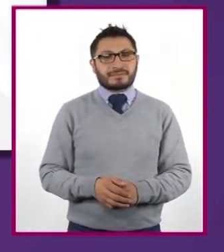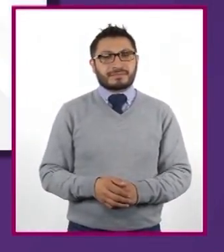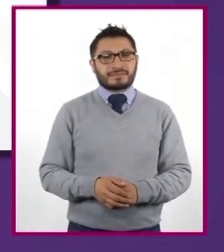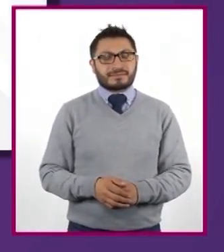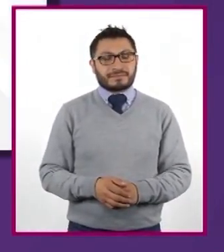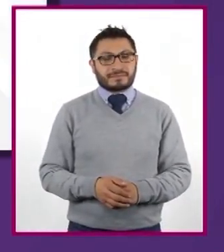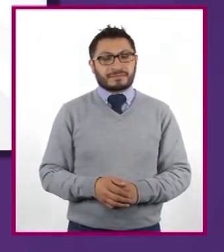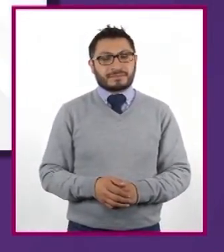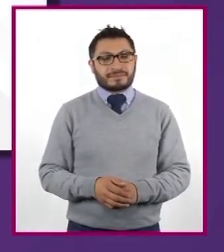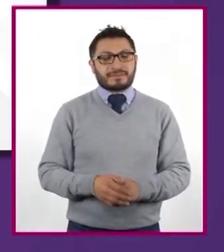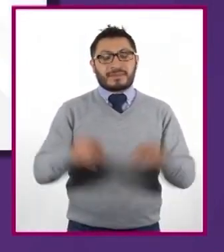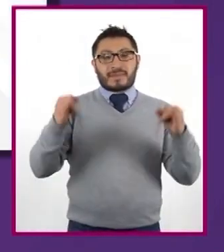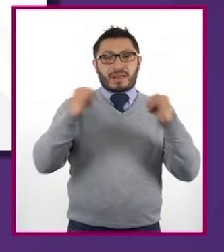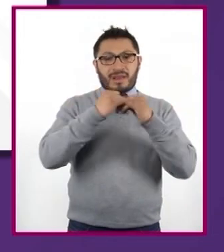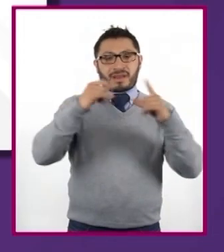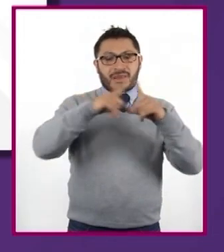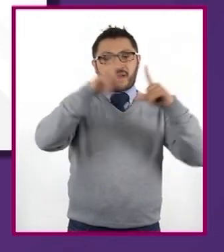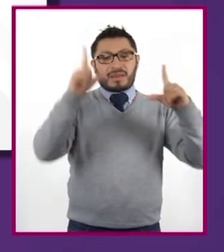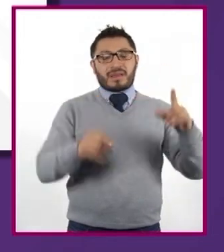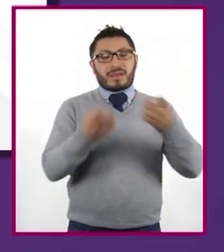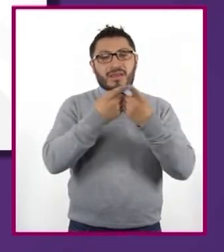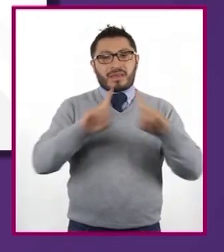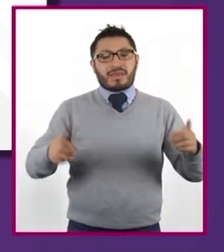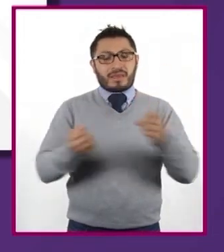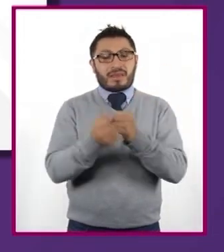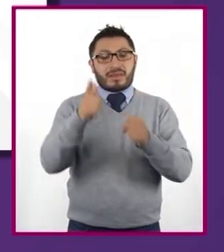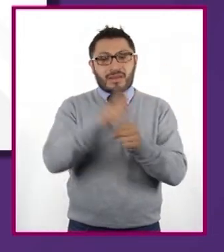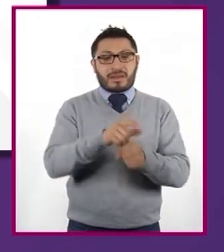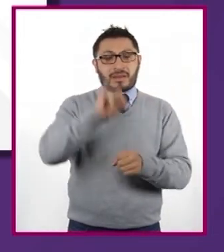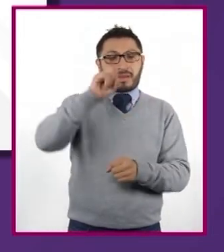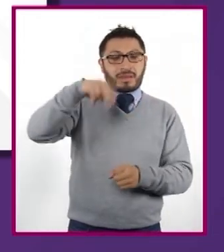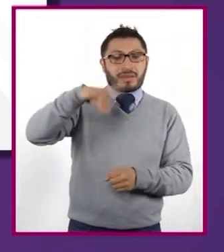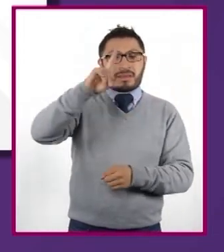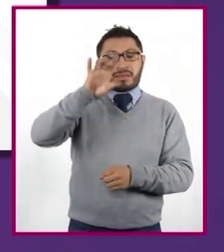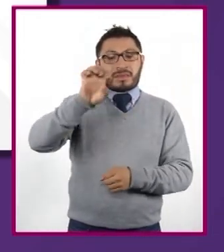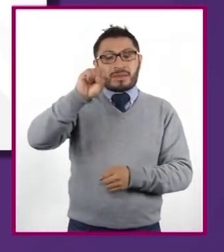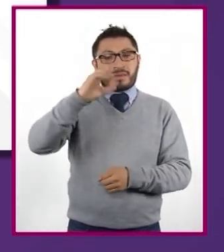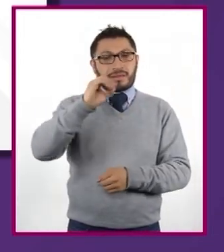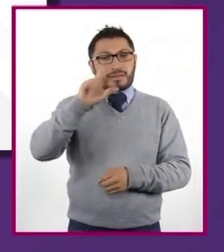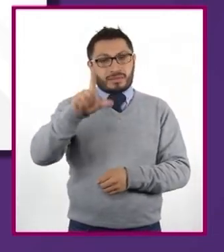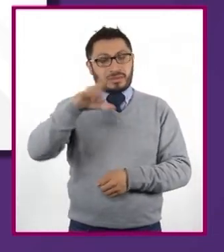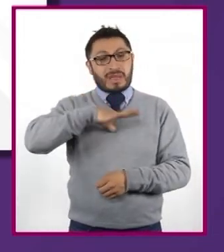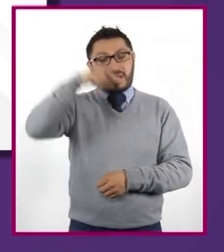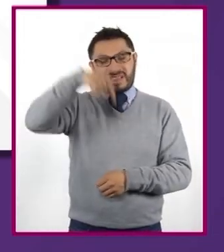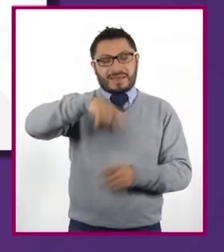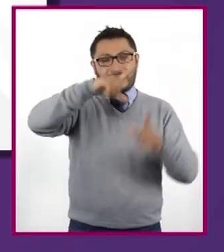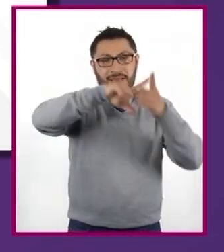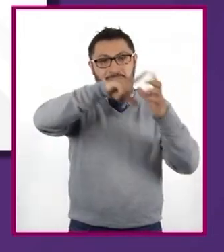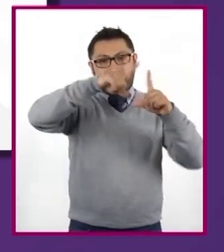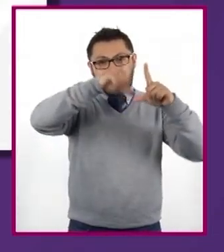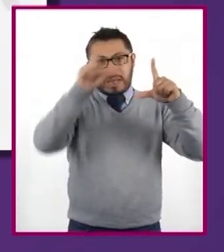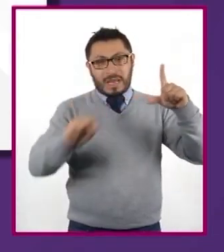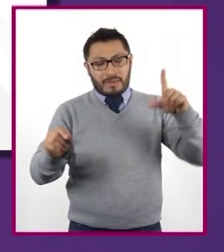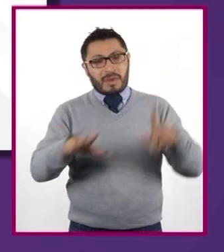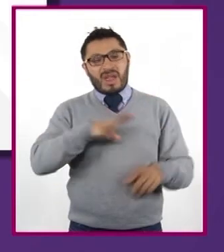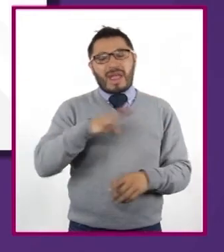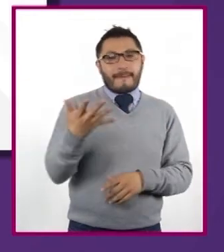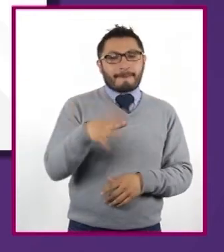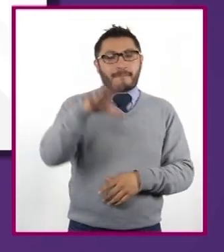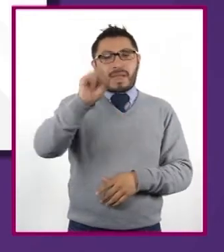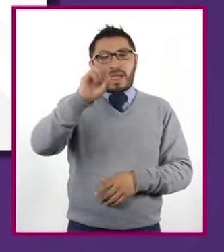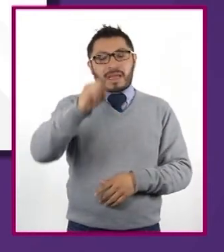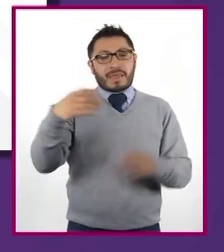De acuerdo con el Instituto Nacional de Desarrollo Social, INDESOL, en México existen cerca de